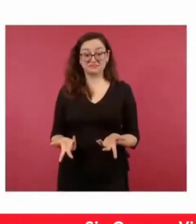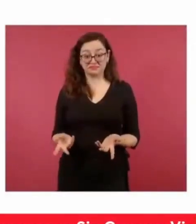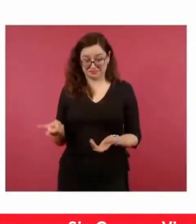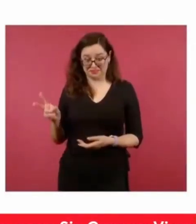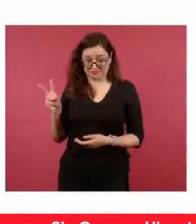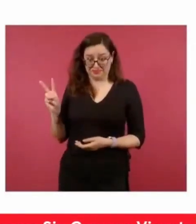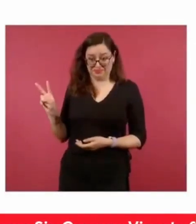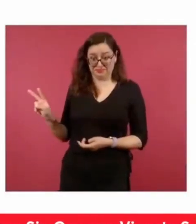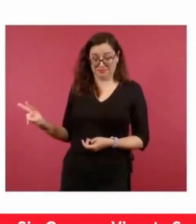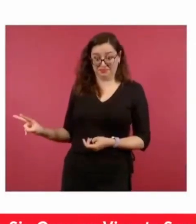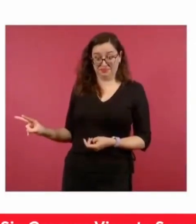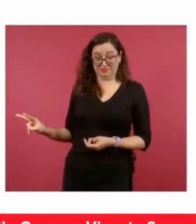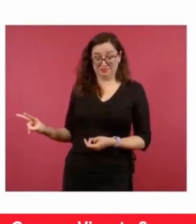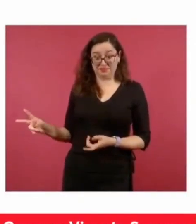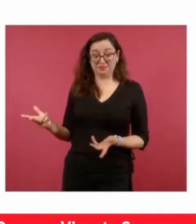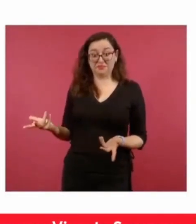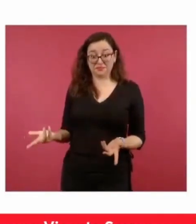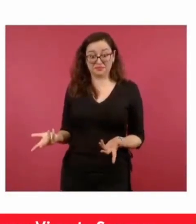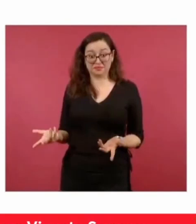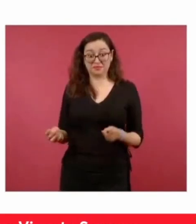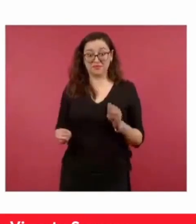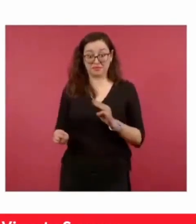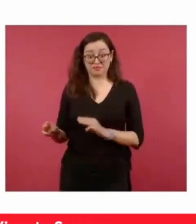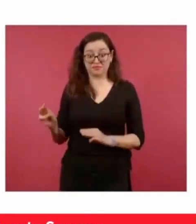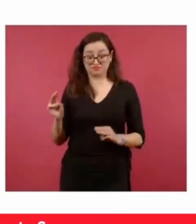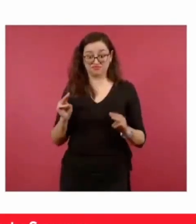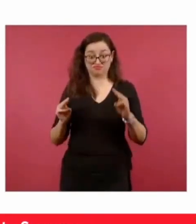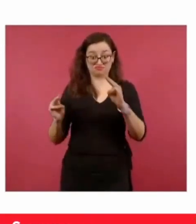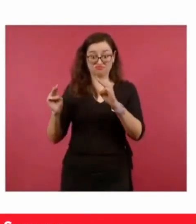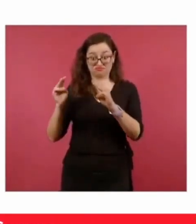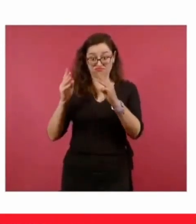aquí asesinaron al presidente municipal